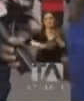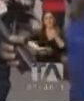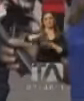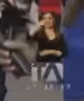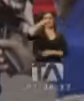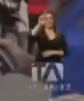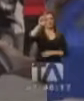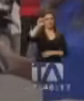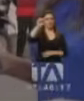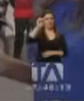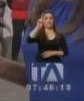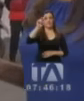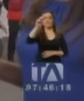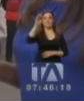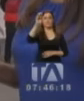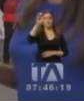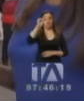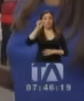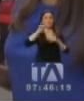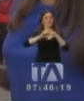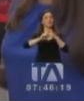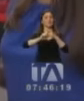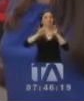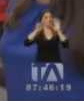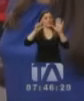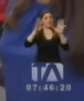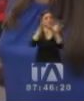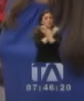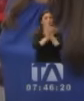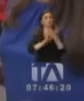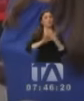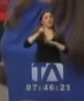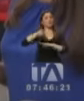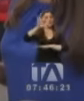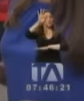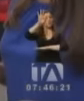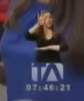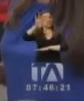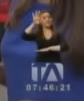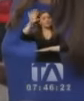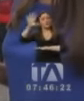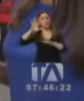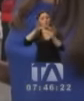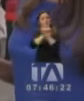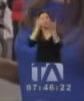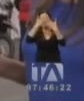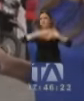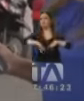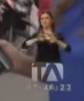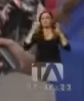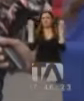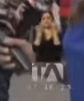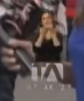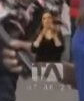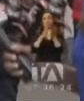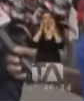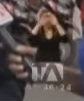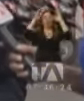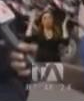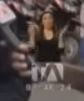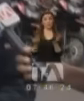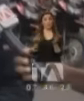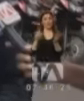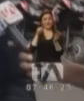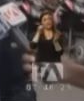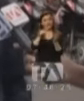noche. Y lo que vamos a implementar es a partir de las 9:45 de la noche, cuando termine el partido, un contraflujo en el túnel Guayasamín,